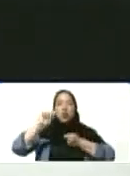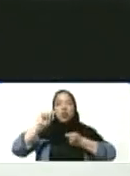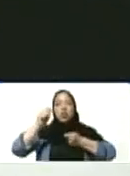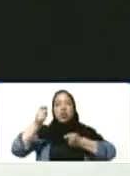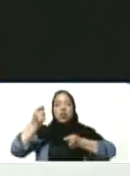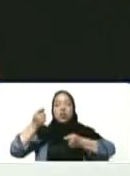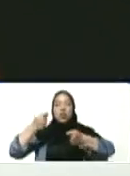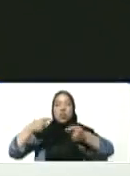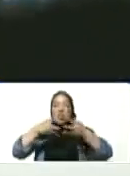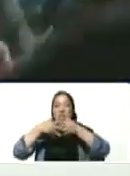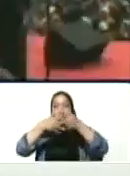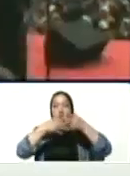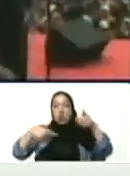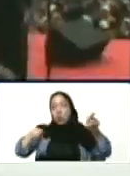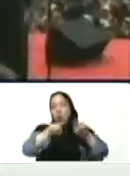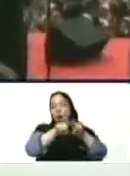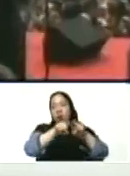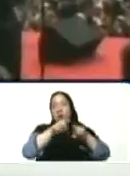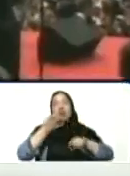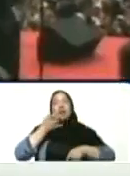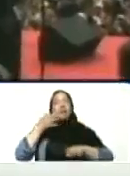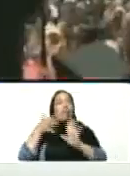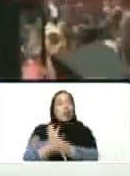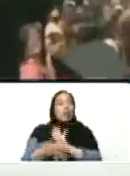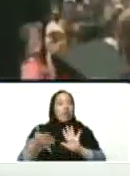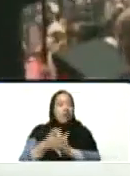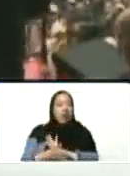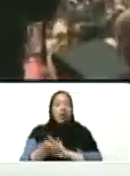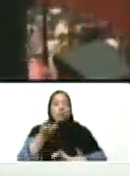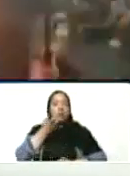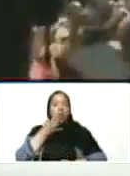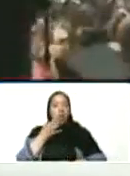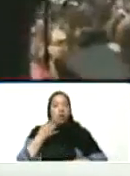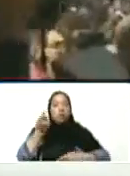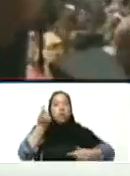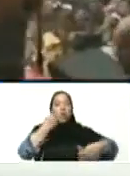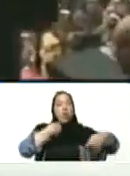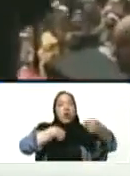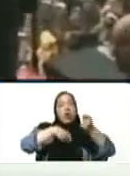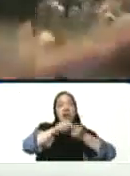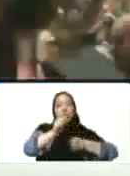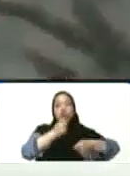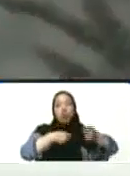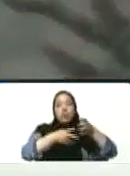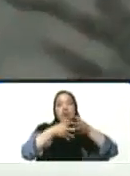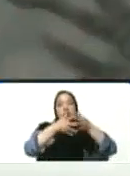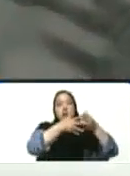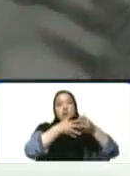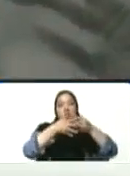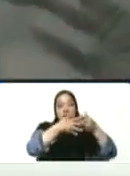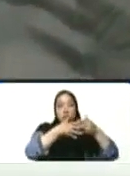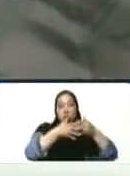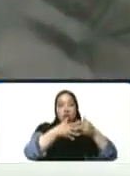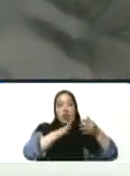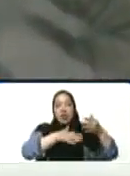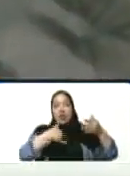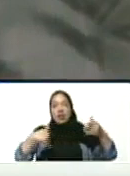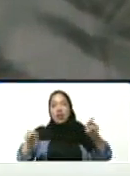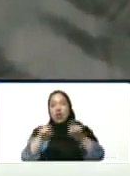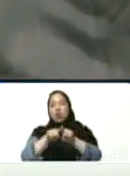comercial. Bien lo conoció nuestra generación. Quizás las generaciones más jóvenes no recuerdan que era el